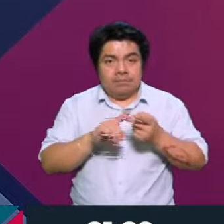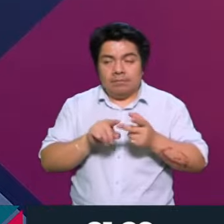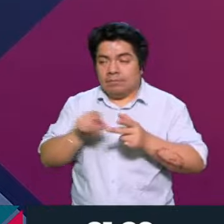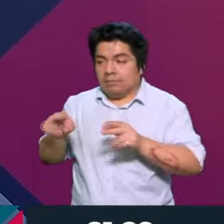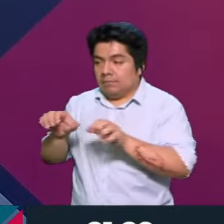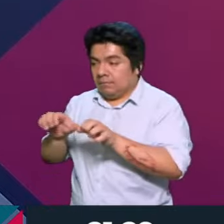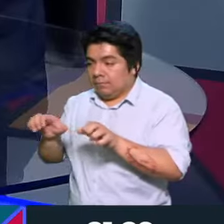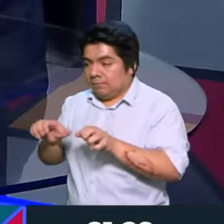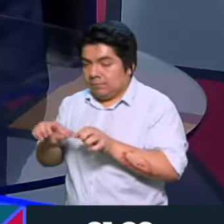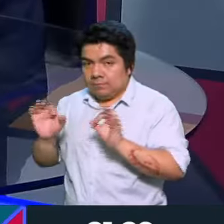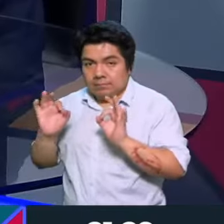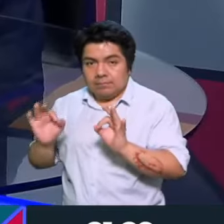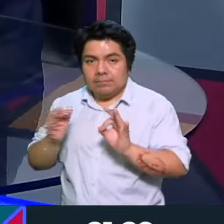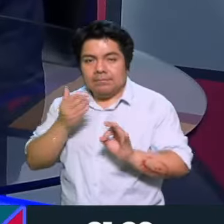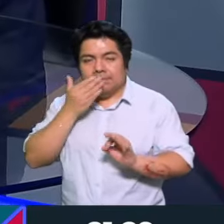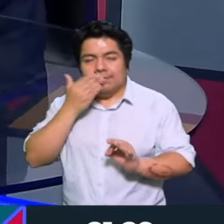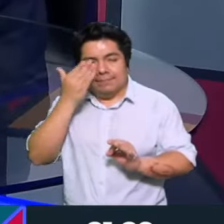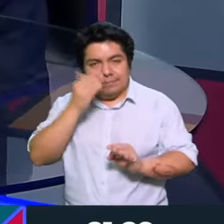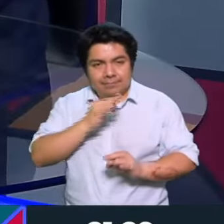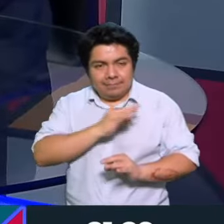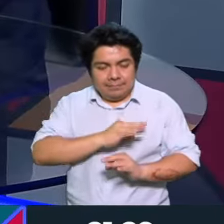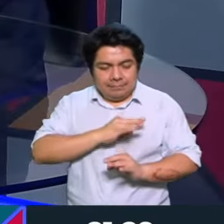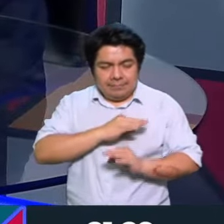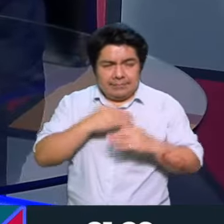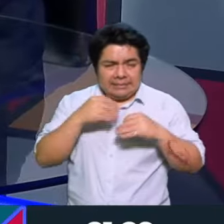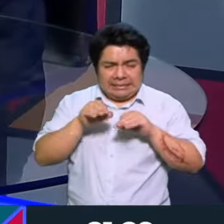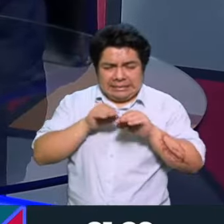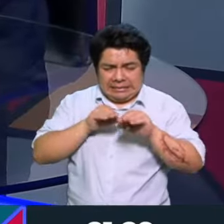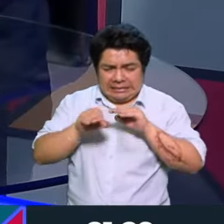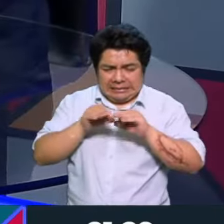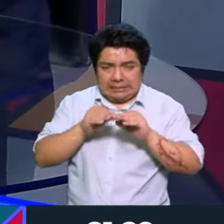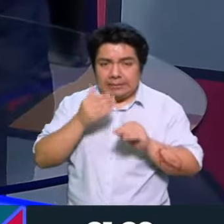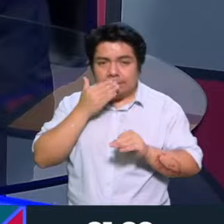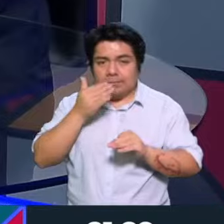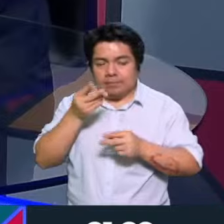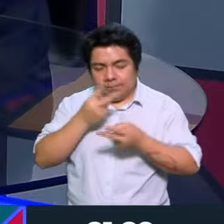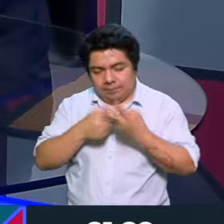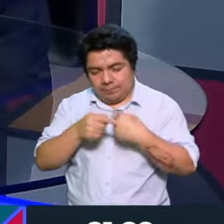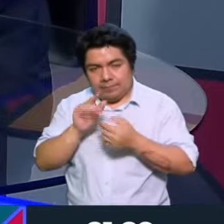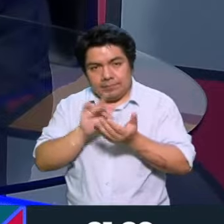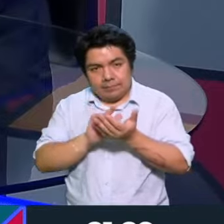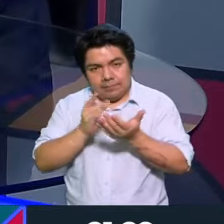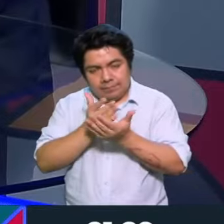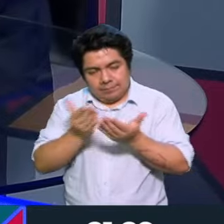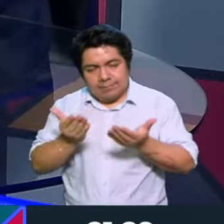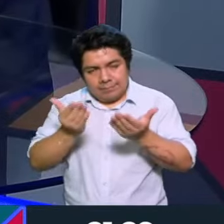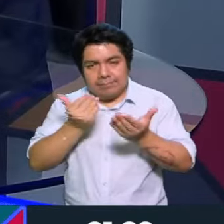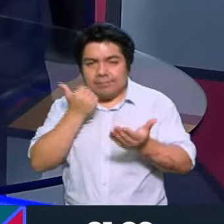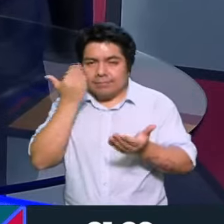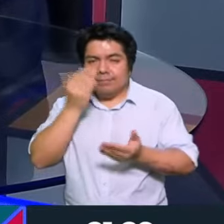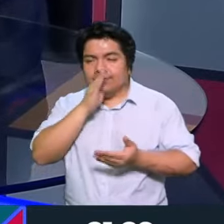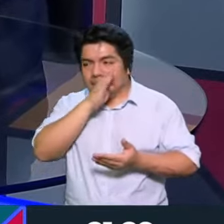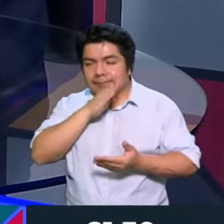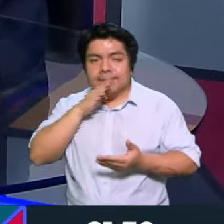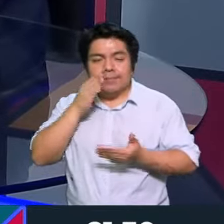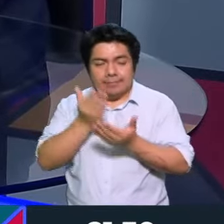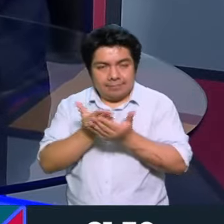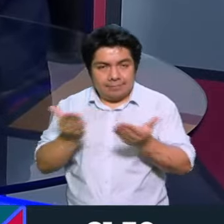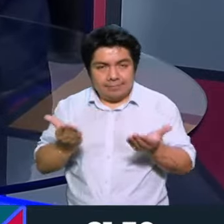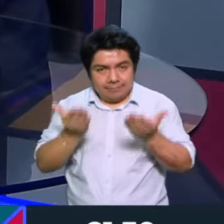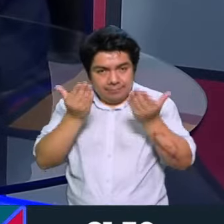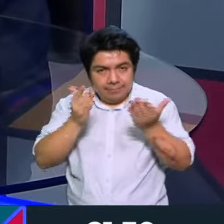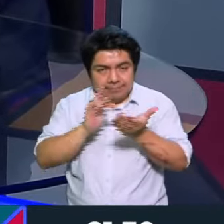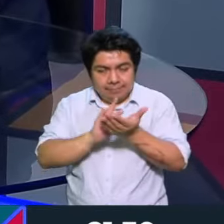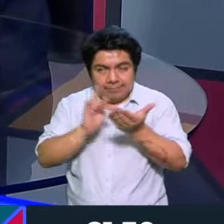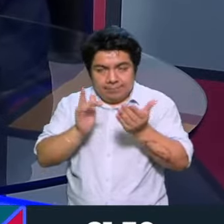equipo. Excelente, pues felicidades por titánica labor, te agradezco mucho también por acompañarnos y micrófonos abiertos siempre. Gracias, Braulio, gracias por este espacio, y para